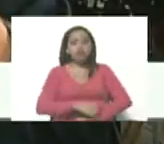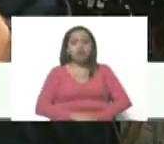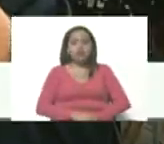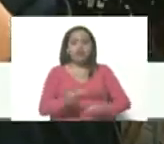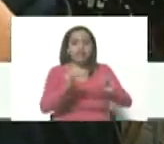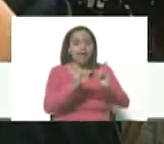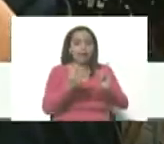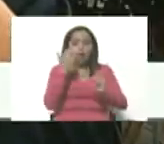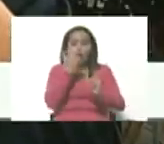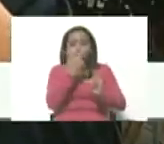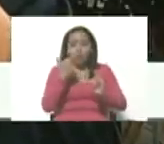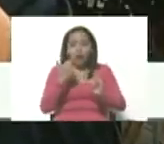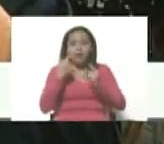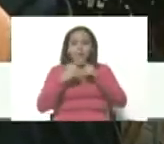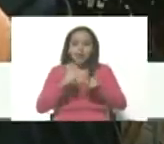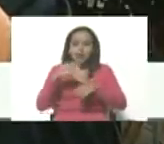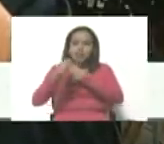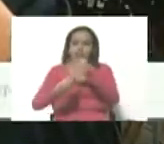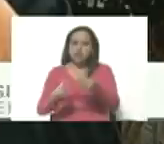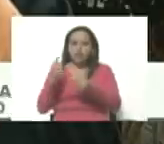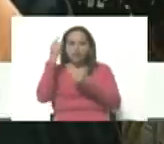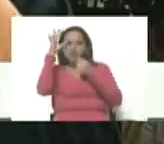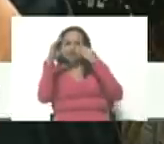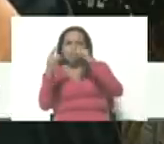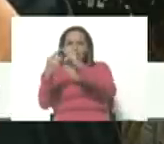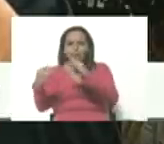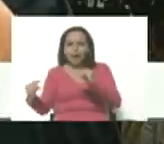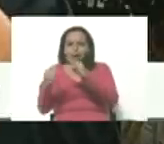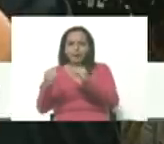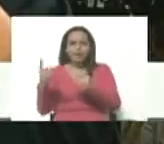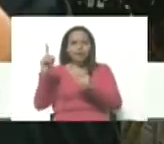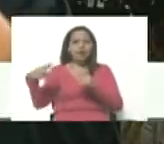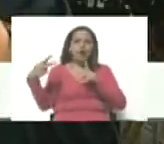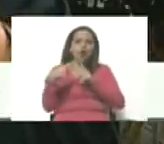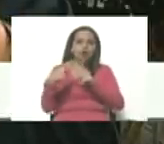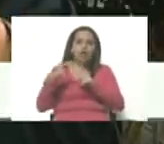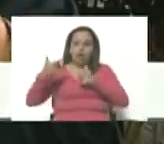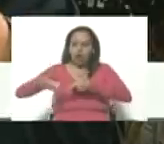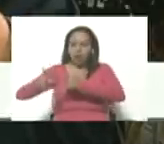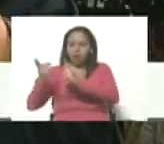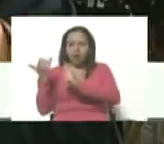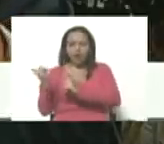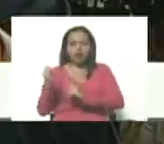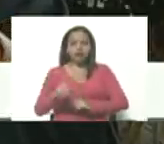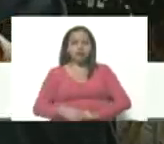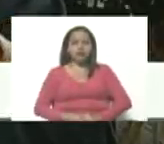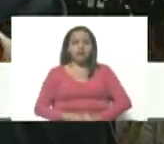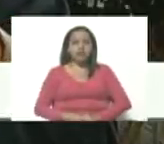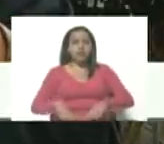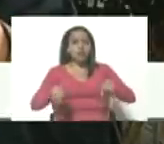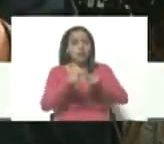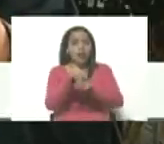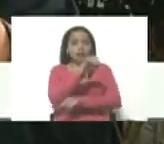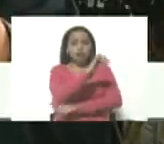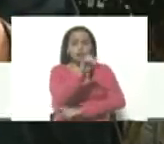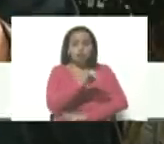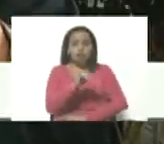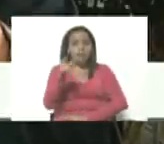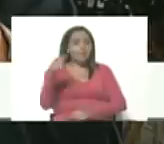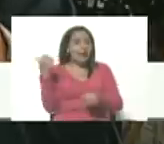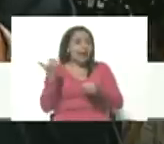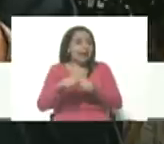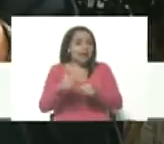alternos para hospitalización. Igual ocurrió en el estado Zulia, presidente. En el estado Zulia, fundamentalmente